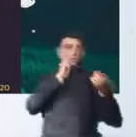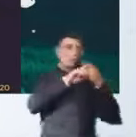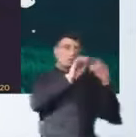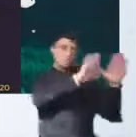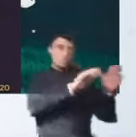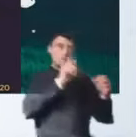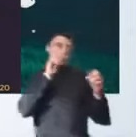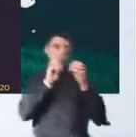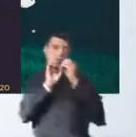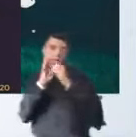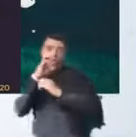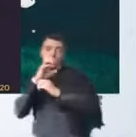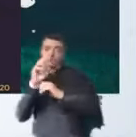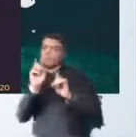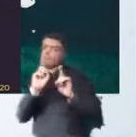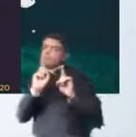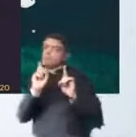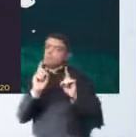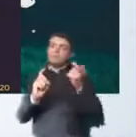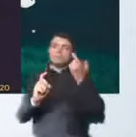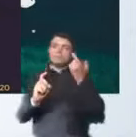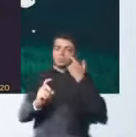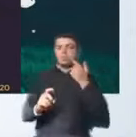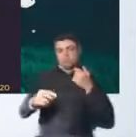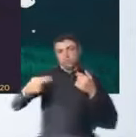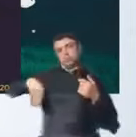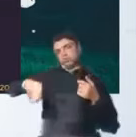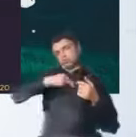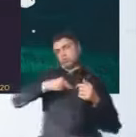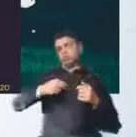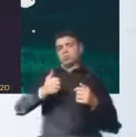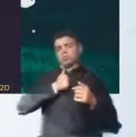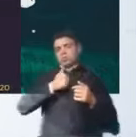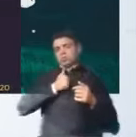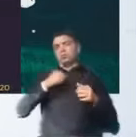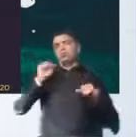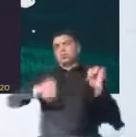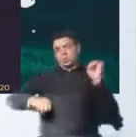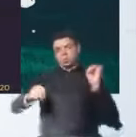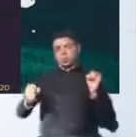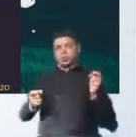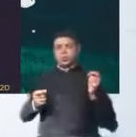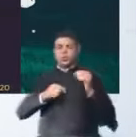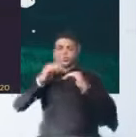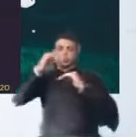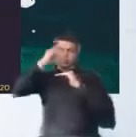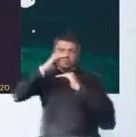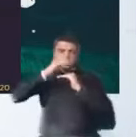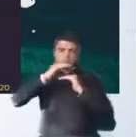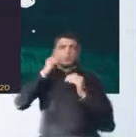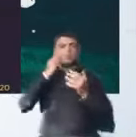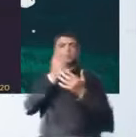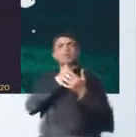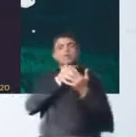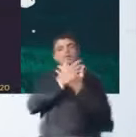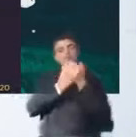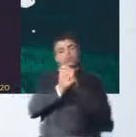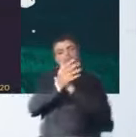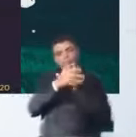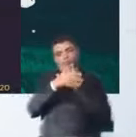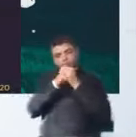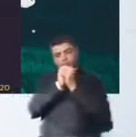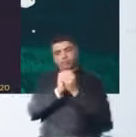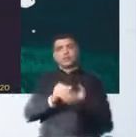que nosotros podemos tratar de disminuir lavándonos bien las manos, consumiendo Ganoderma lucidum,